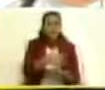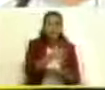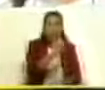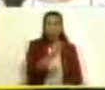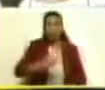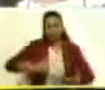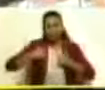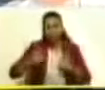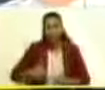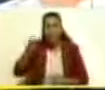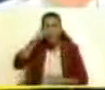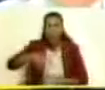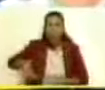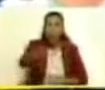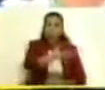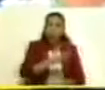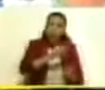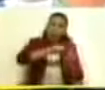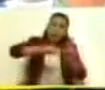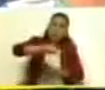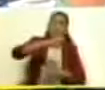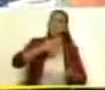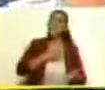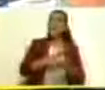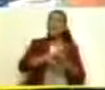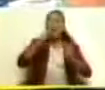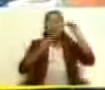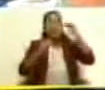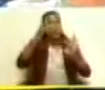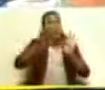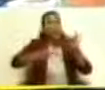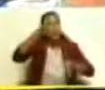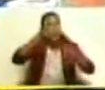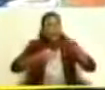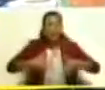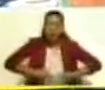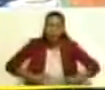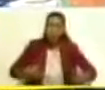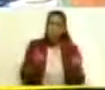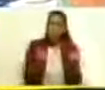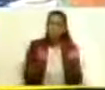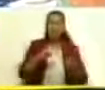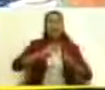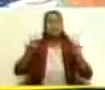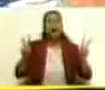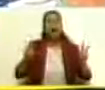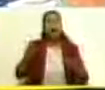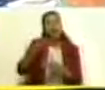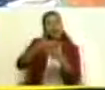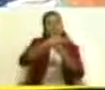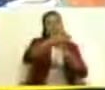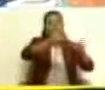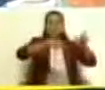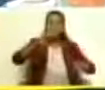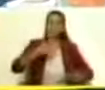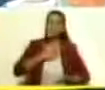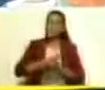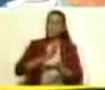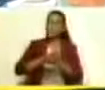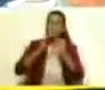para nuestro pueblo en un ambiente de justicia, prosperidad, paz y convivencia social.